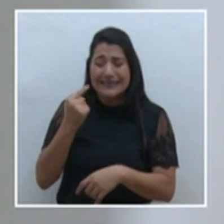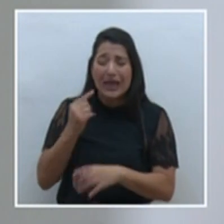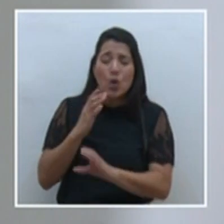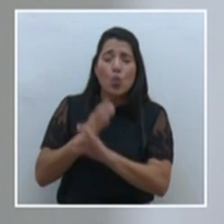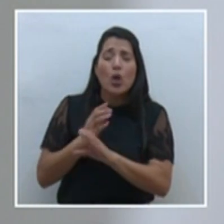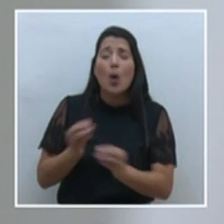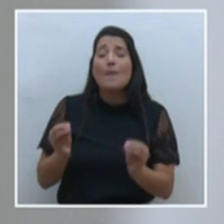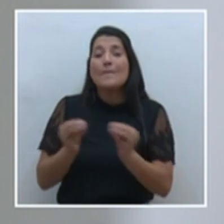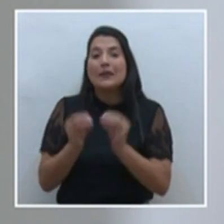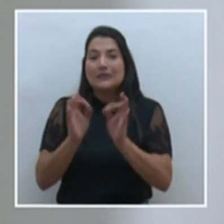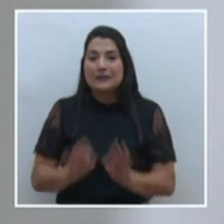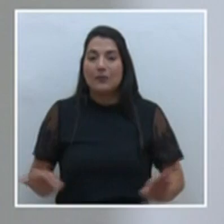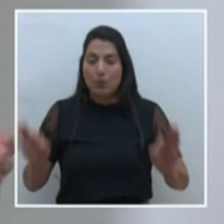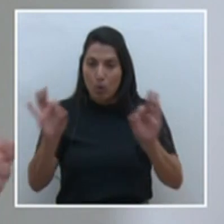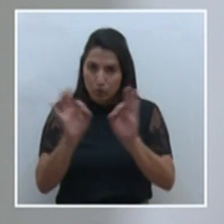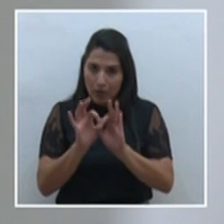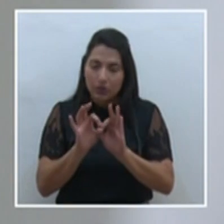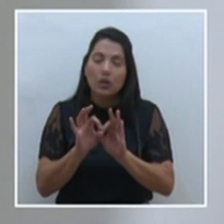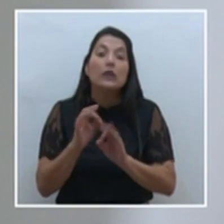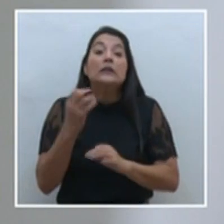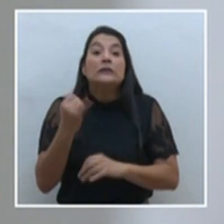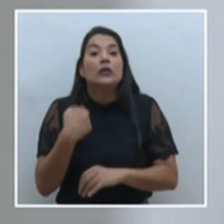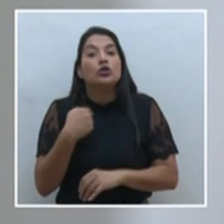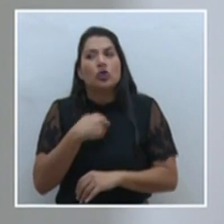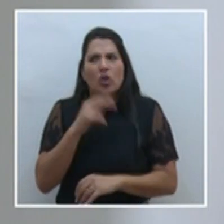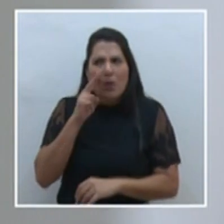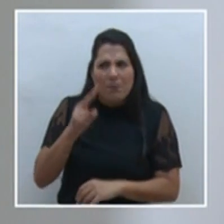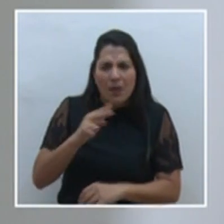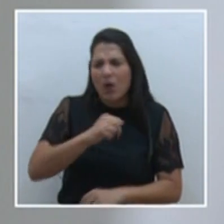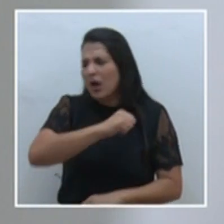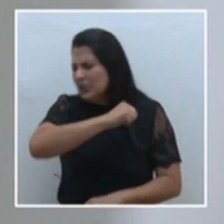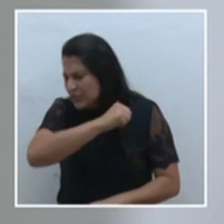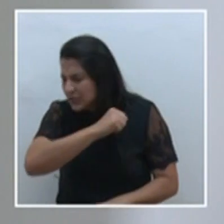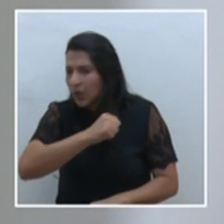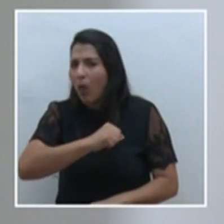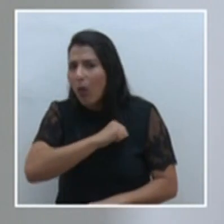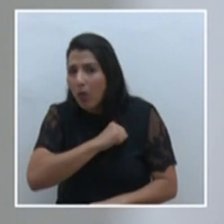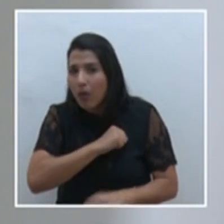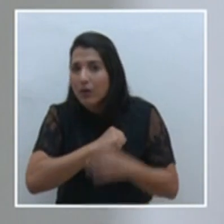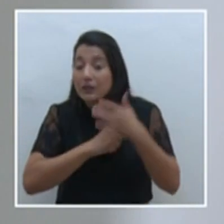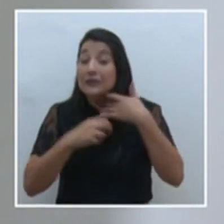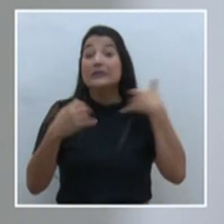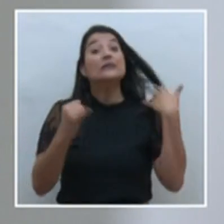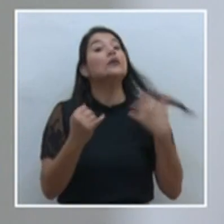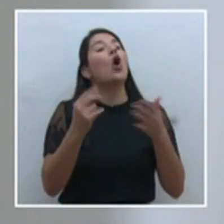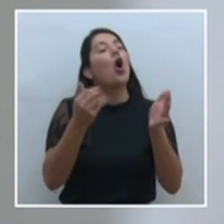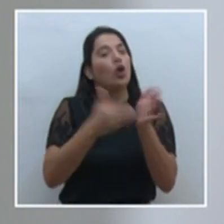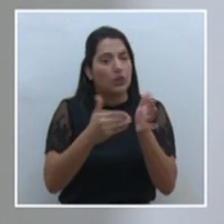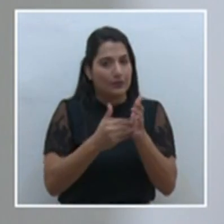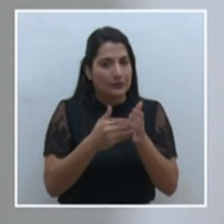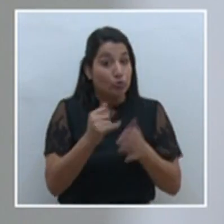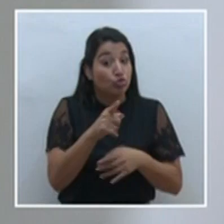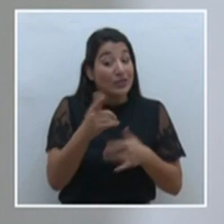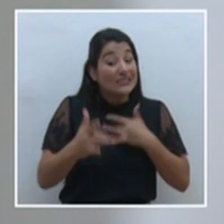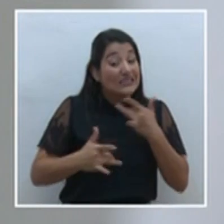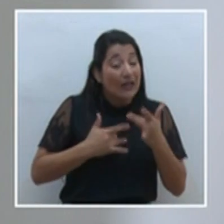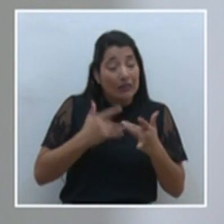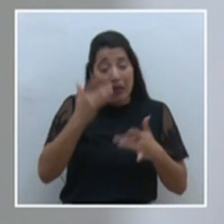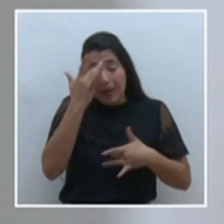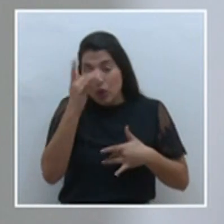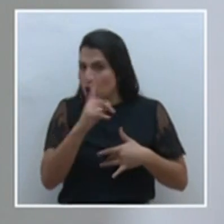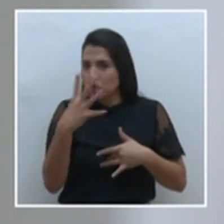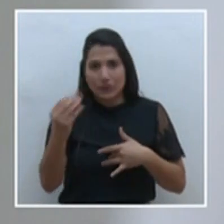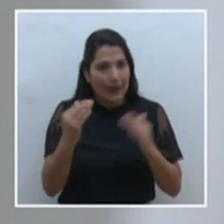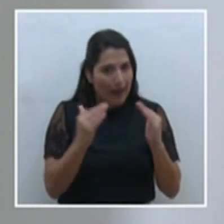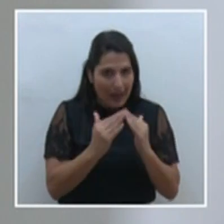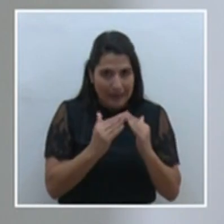más importante. Obviamente, si vemos que alguien está estornudando, tosiendo, insistimos, si alguien está ya con síntomas, no debe salir de la casa. Y si tiene que toser o